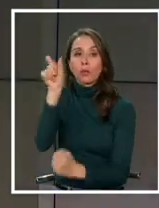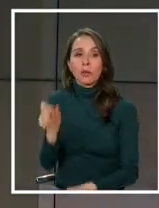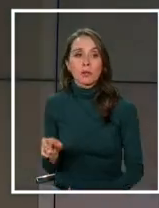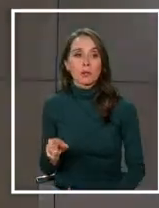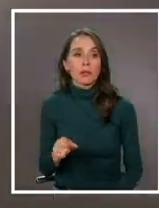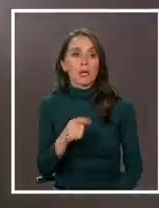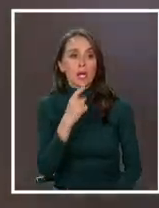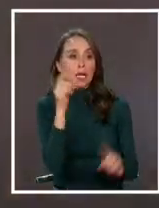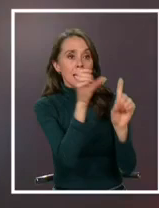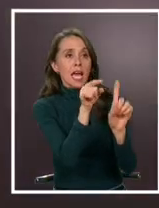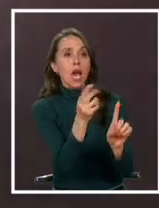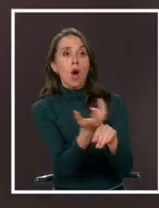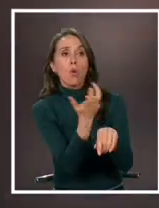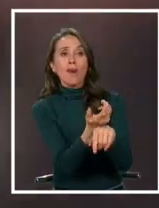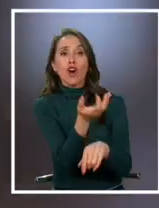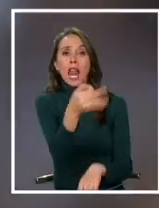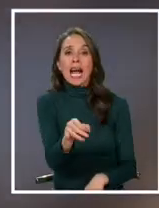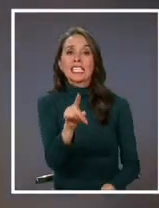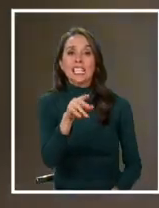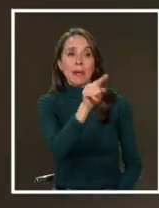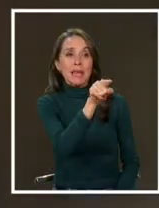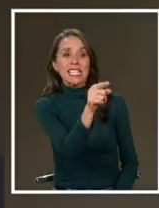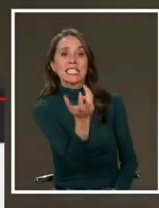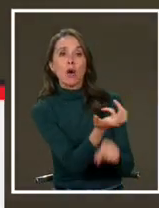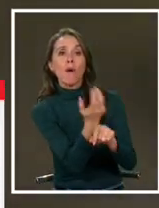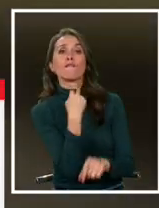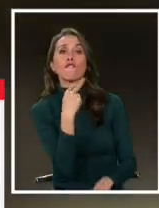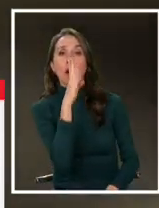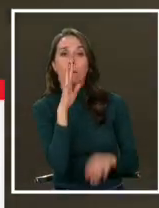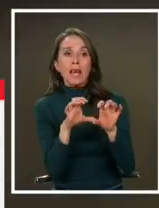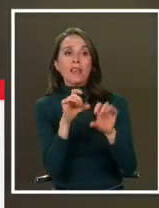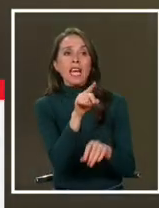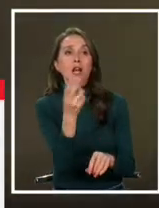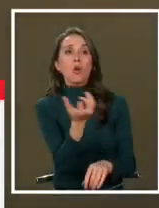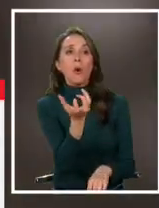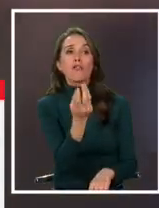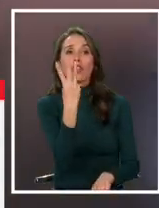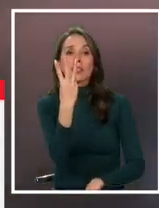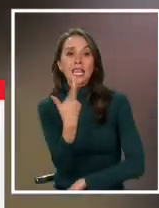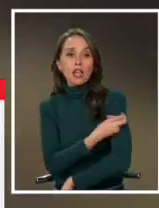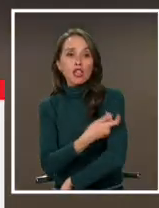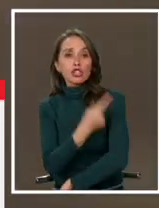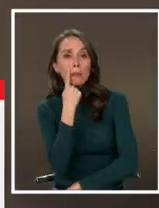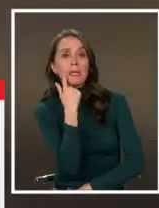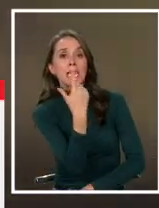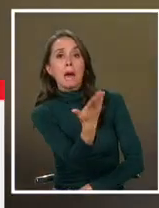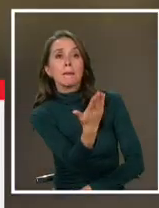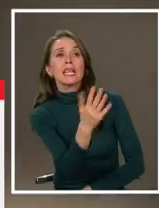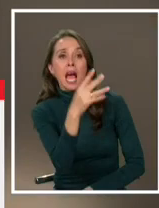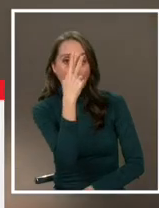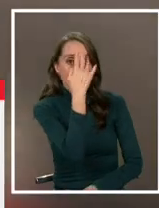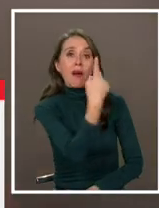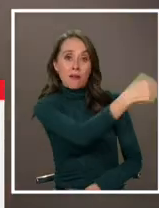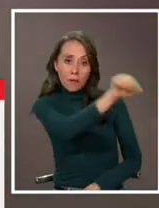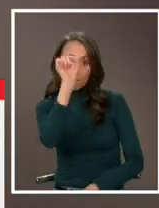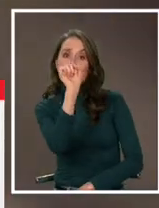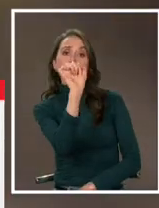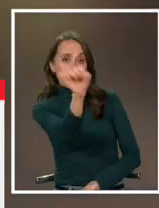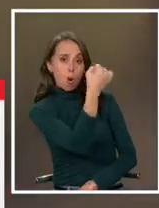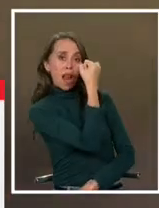contra que tiene la ser Este mira tengo TR dosis miren datta